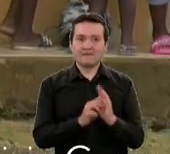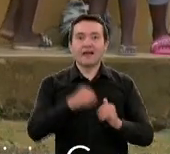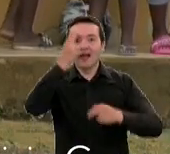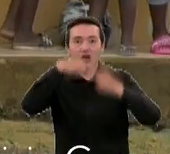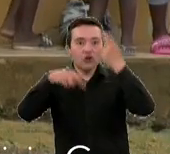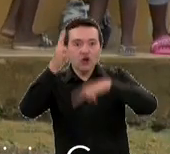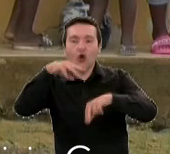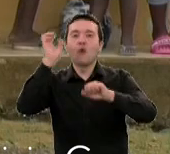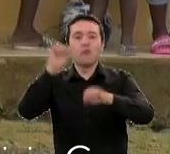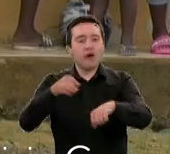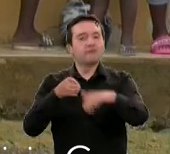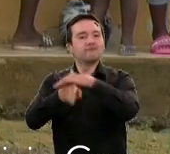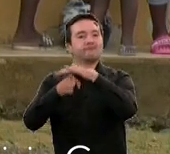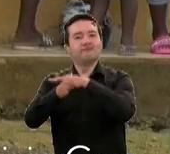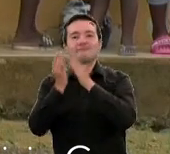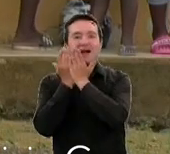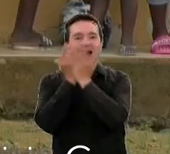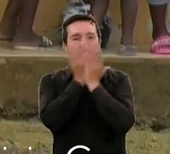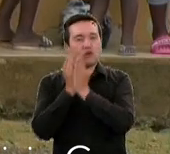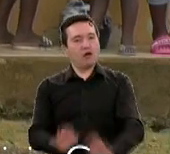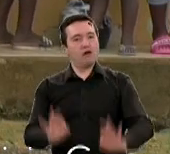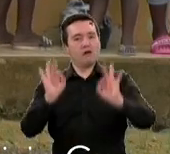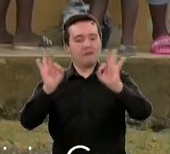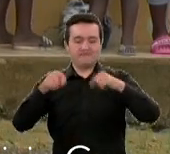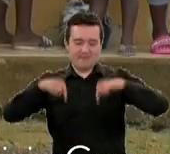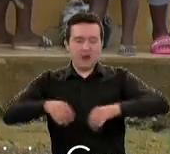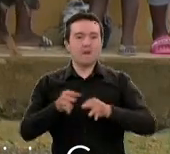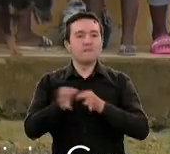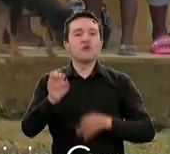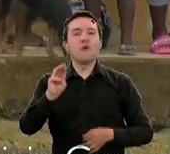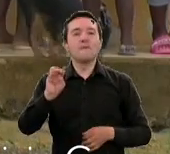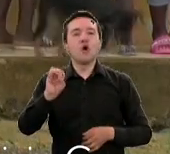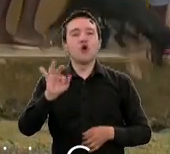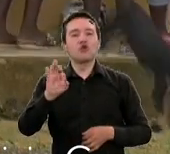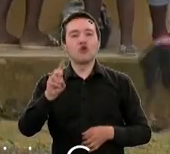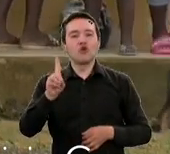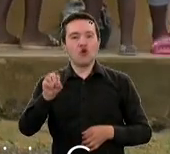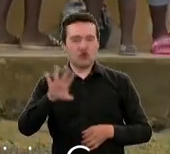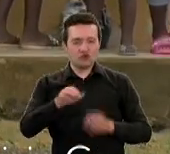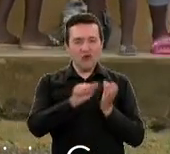acceder también a una educación digna. Desde Motoldó, en el municipio de Latrato, Andrea Estrella, Noticias Caracol.